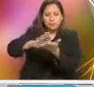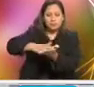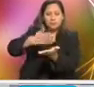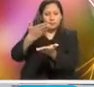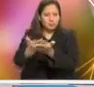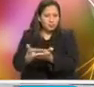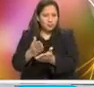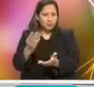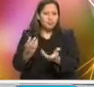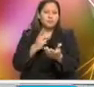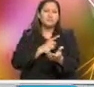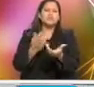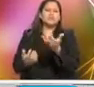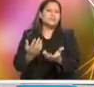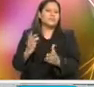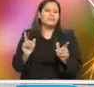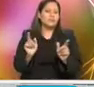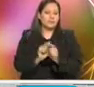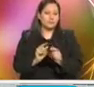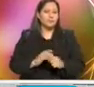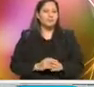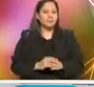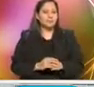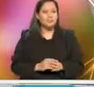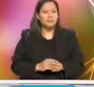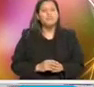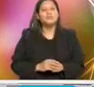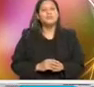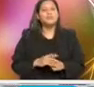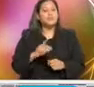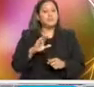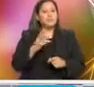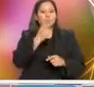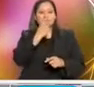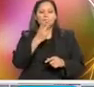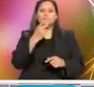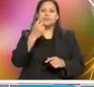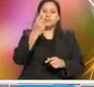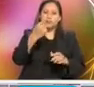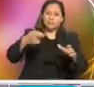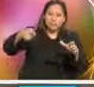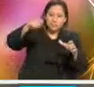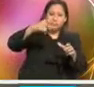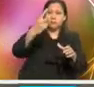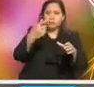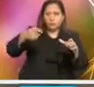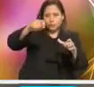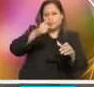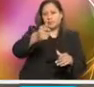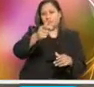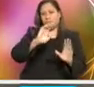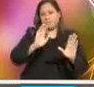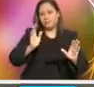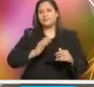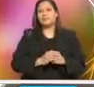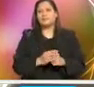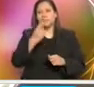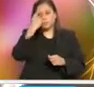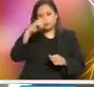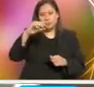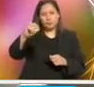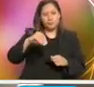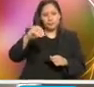pues, friendo ahí un Sí. poquito la carne, ¿no? Es ponerle, como dice, hay una cucharada o 2 cucharadas, pones un poquito y es para que Sí. se fría